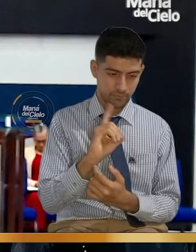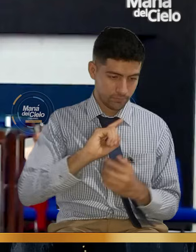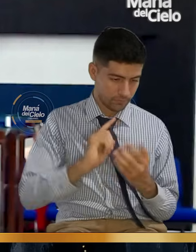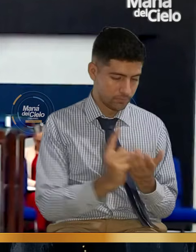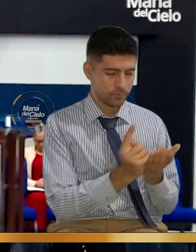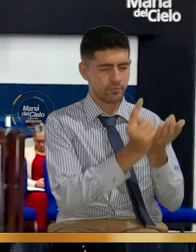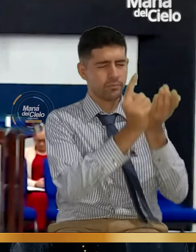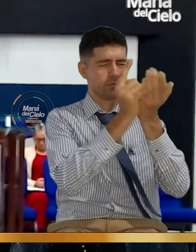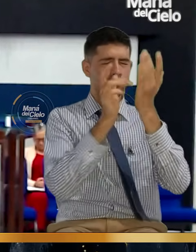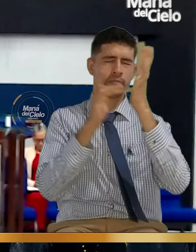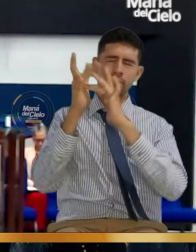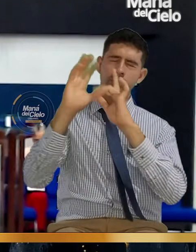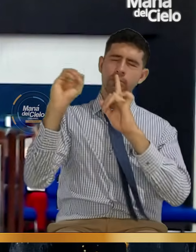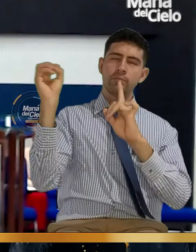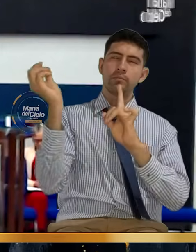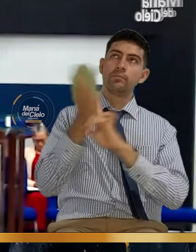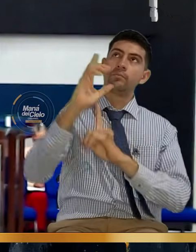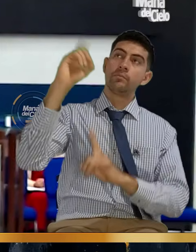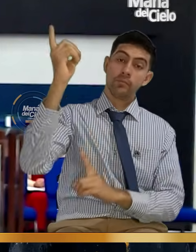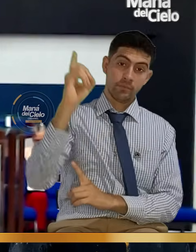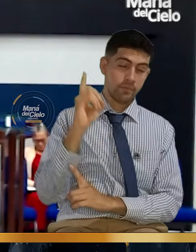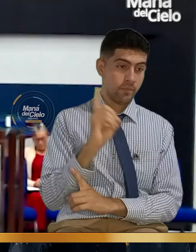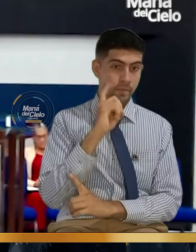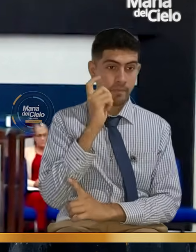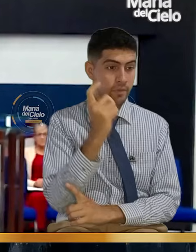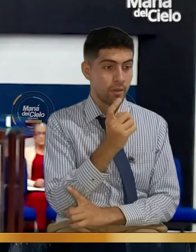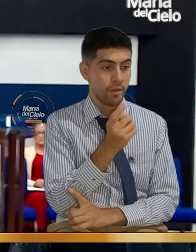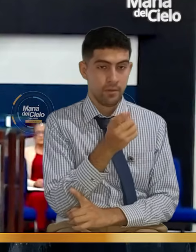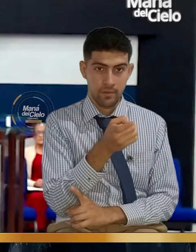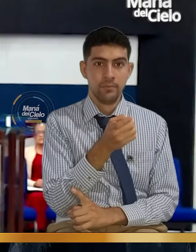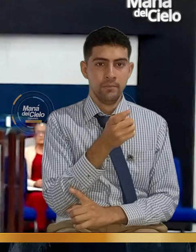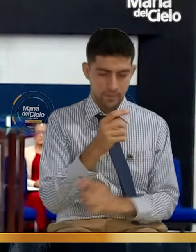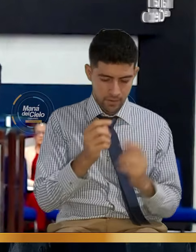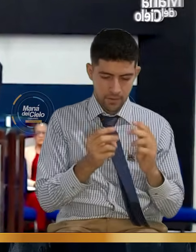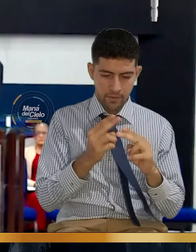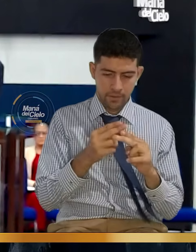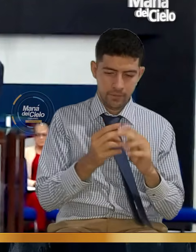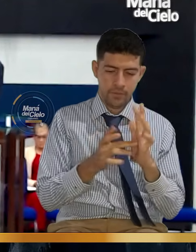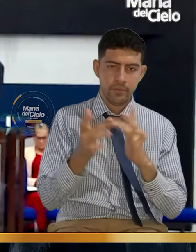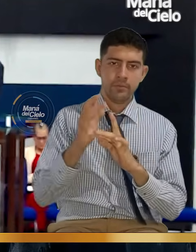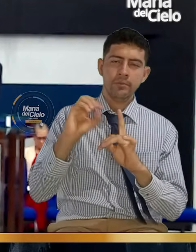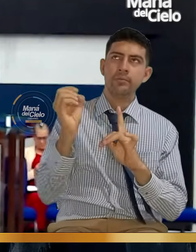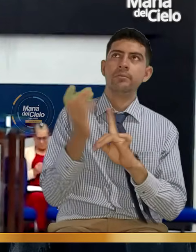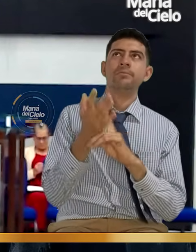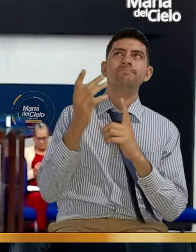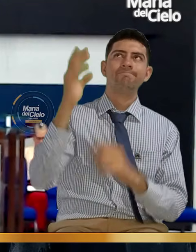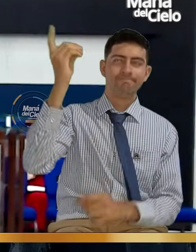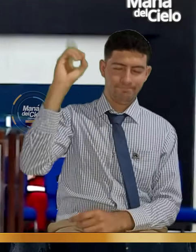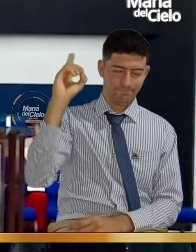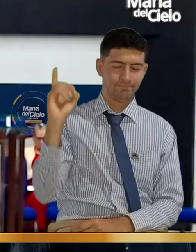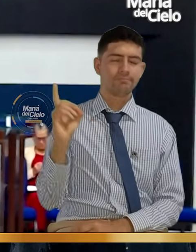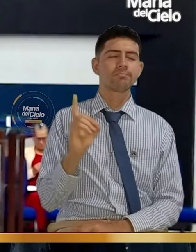que viene, viene. Y como voy corriendo un poquito, hermanos, como 120 años